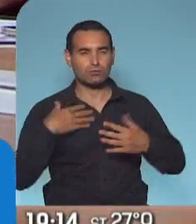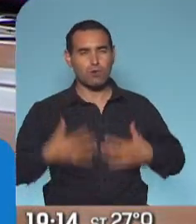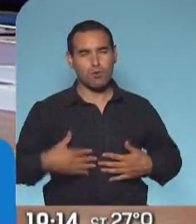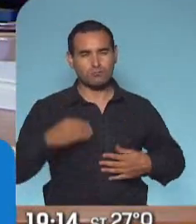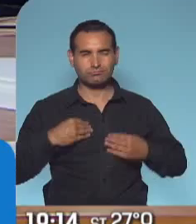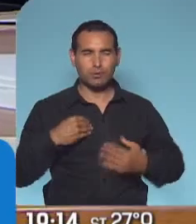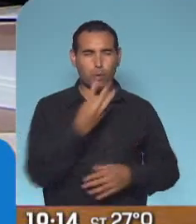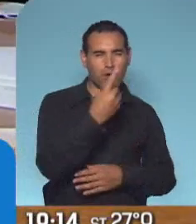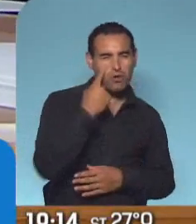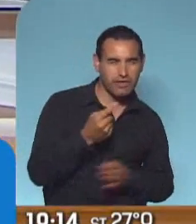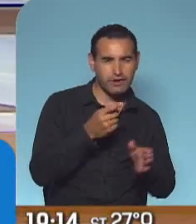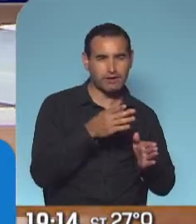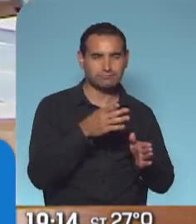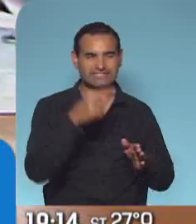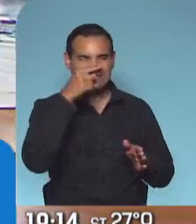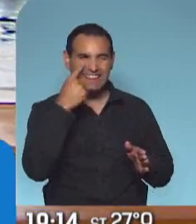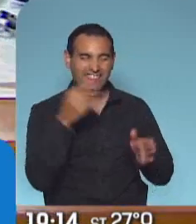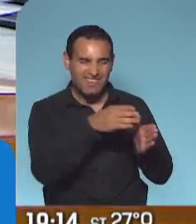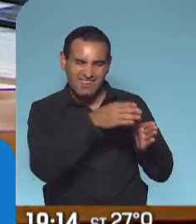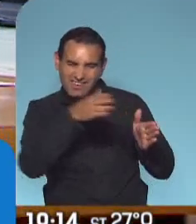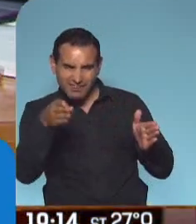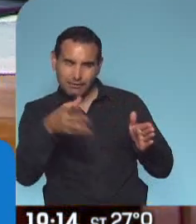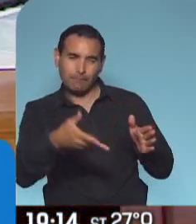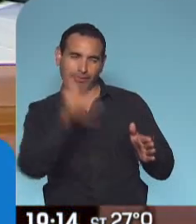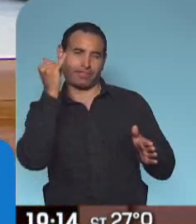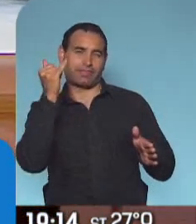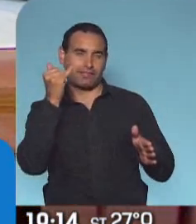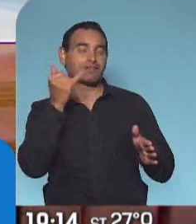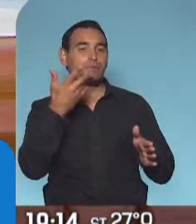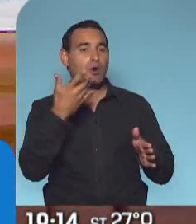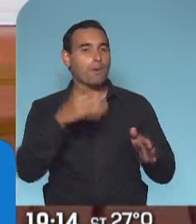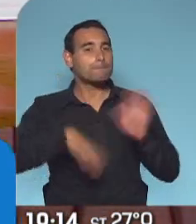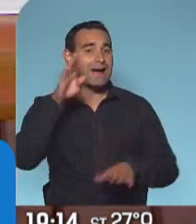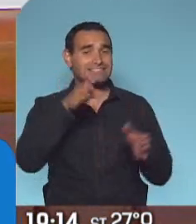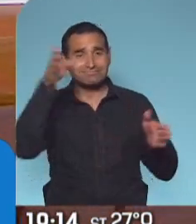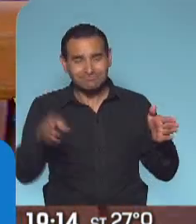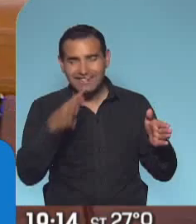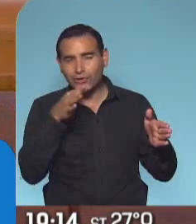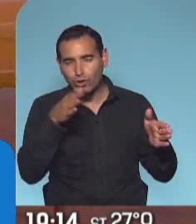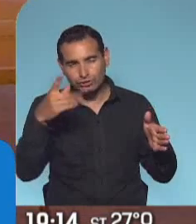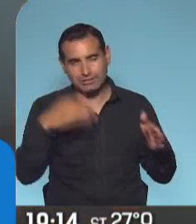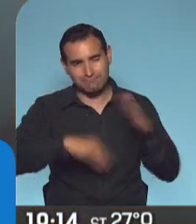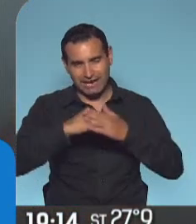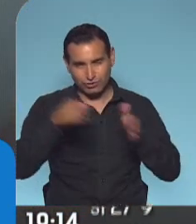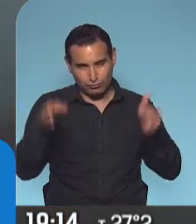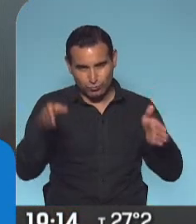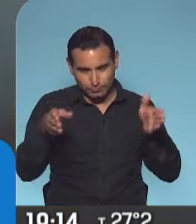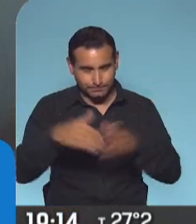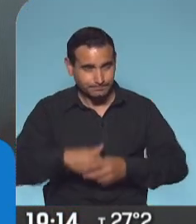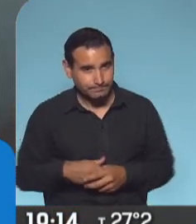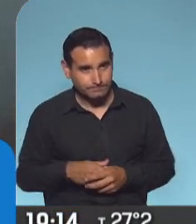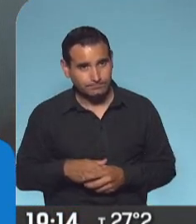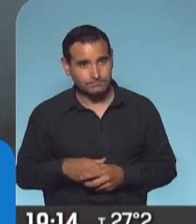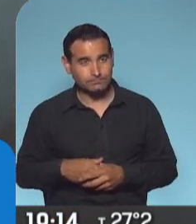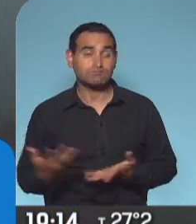rápidamente, 4 días, 7 días, pero el promedio máximo más o menos de incubación son 14 días. Entonces, bueno, eso